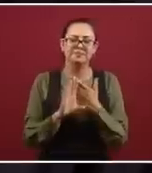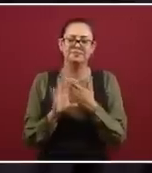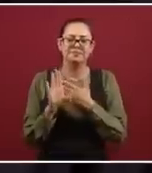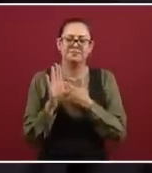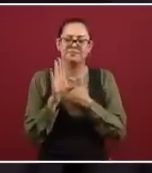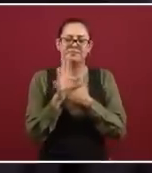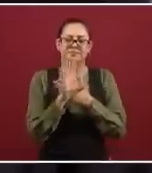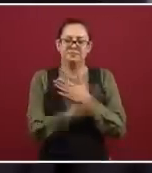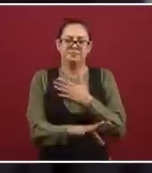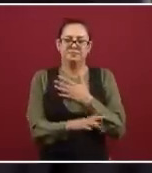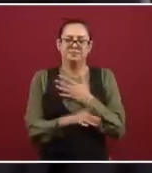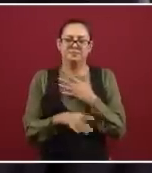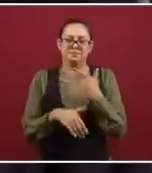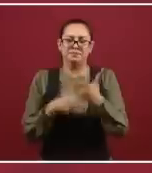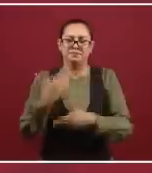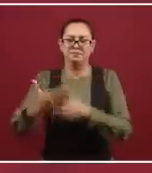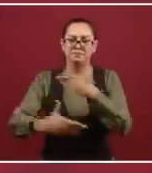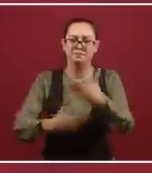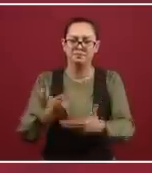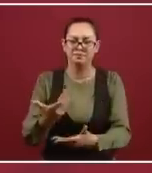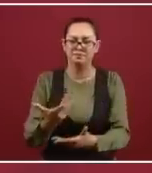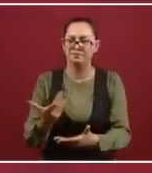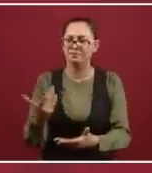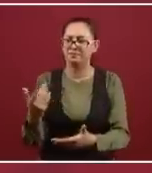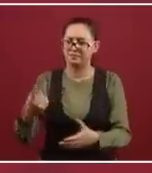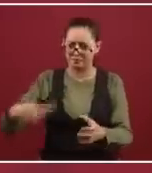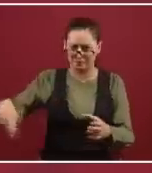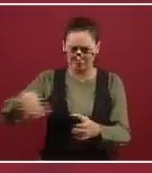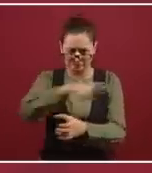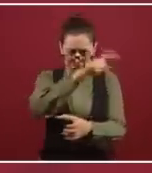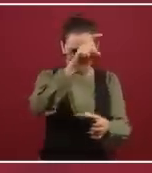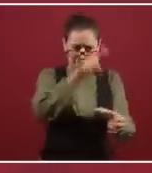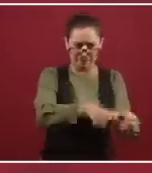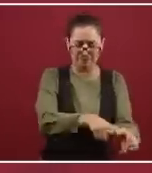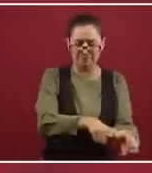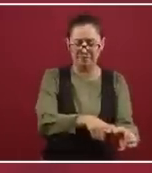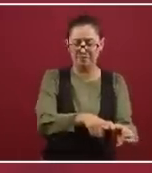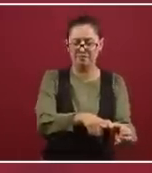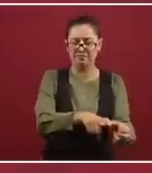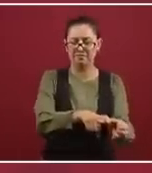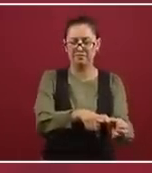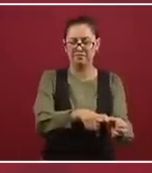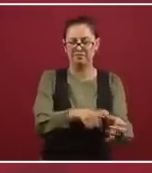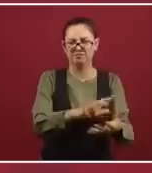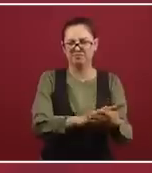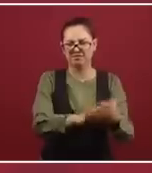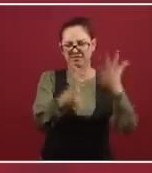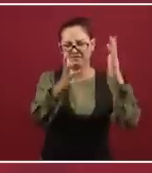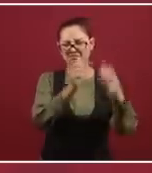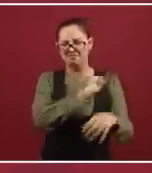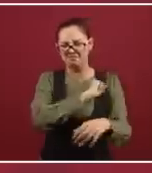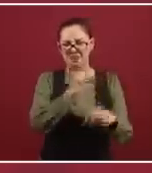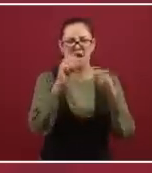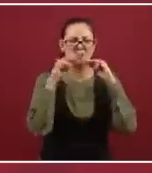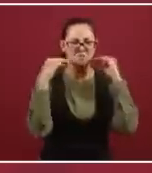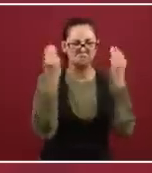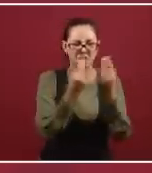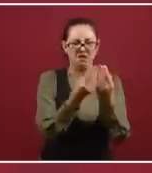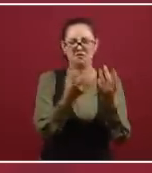terminen formando parte de la delincuencia, de las